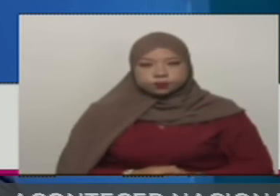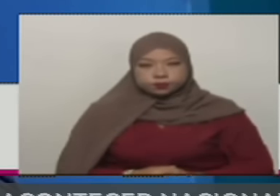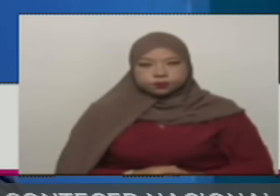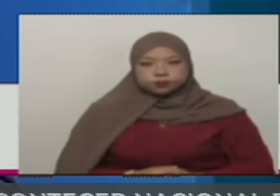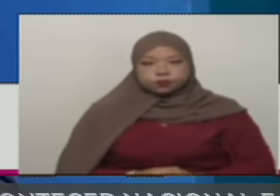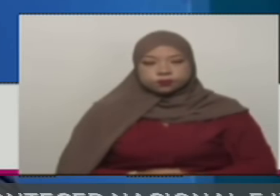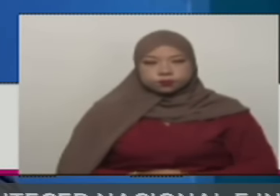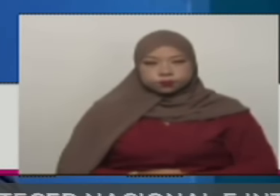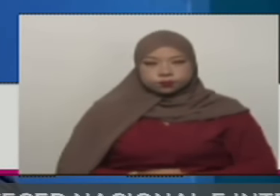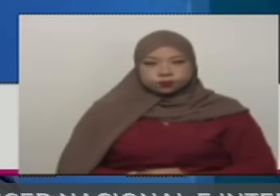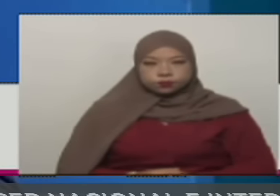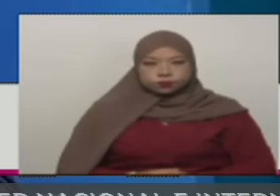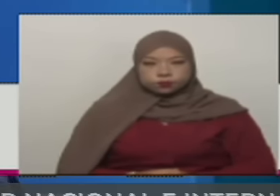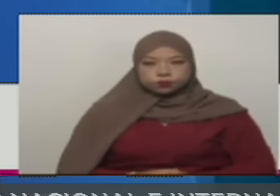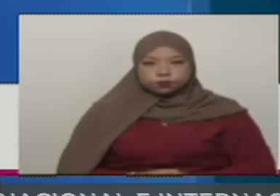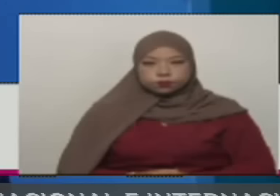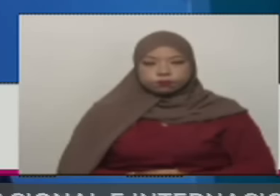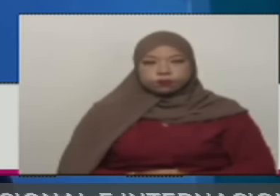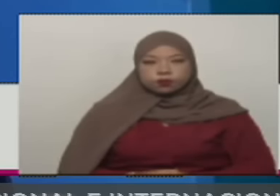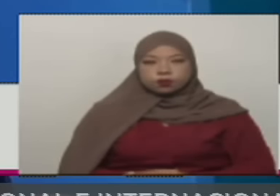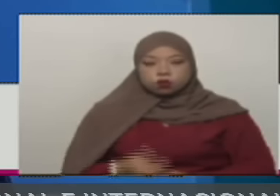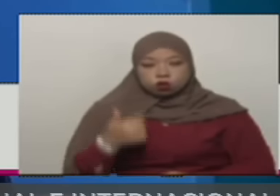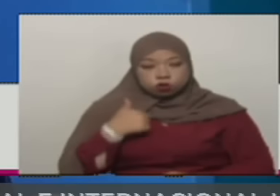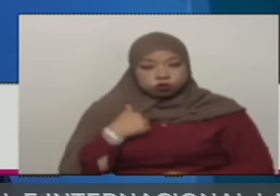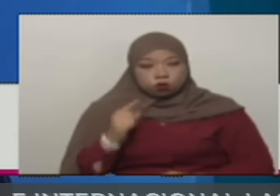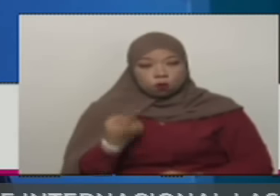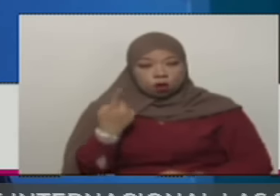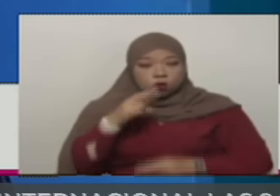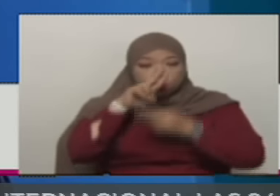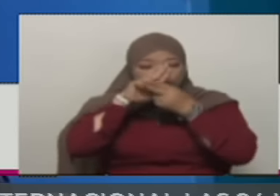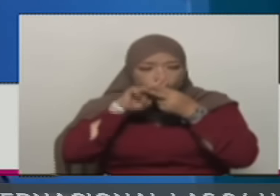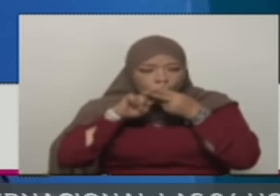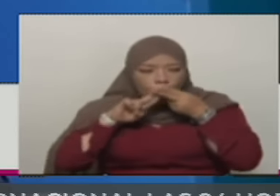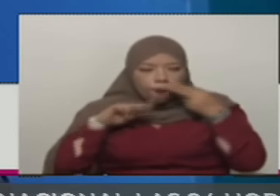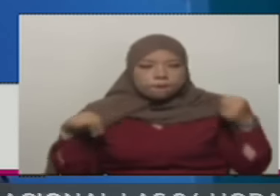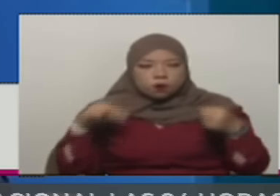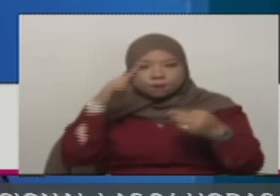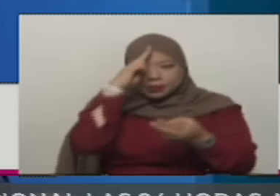Y tengo palabra primero para cumplir los acuerdos.